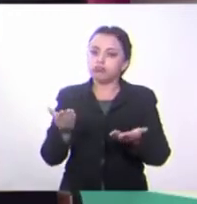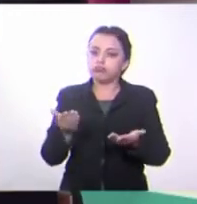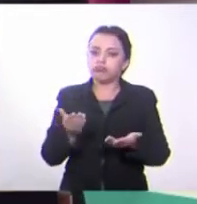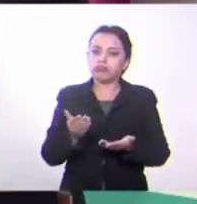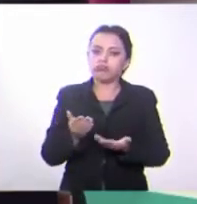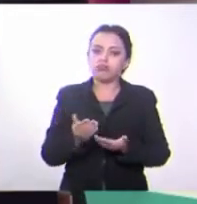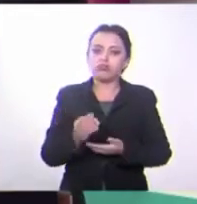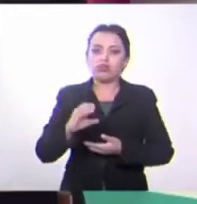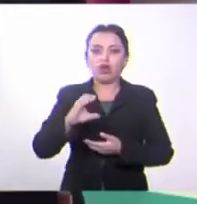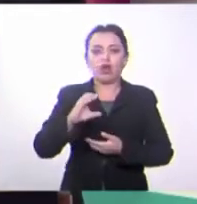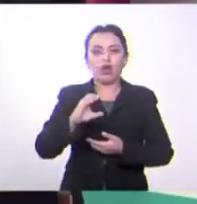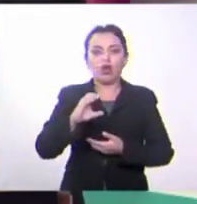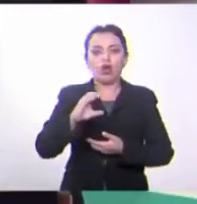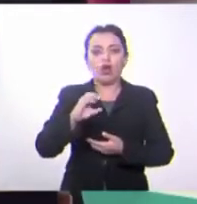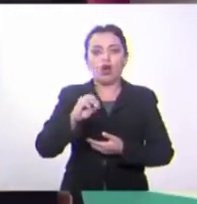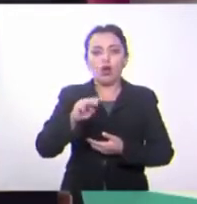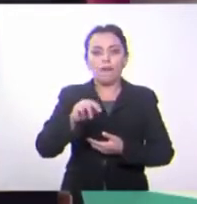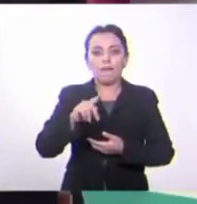comprobamos?